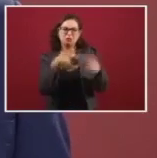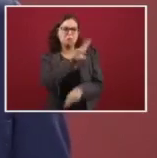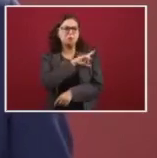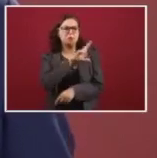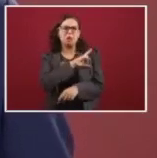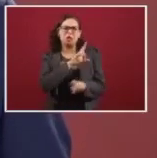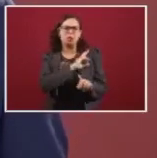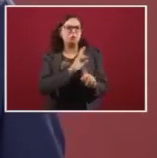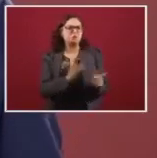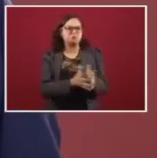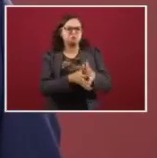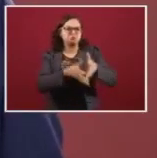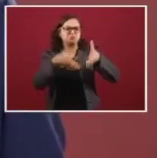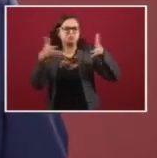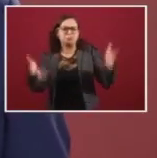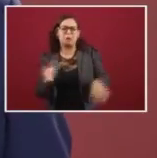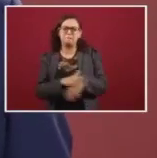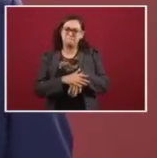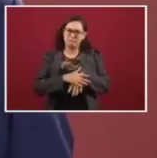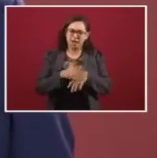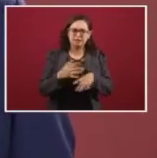y que iba a haber empleo